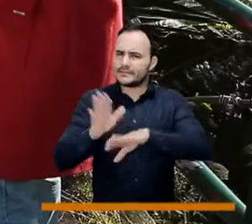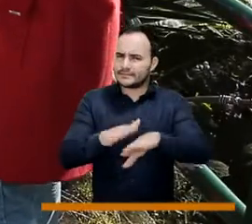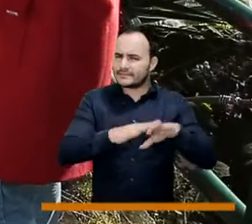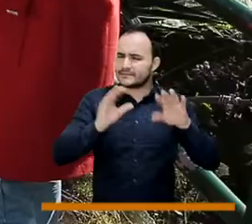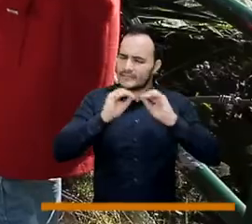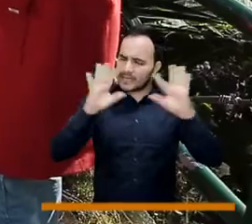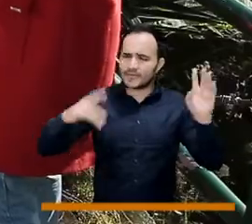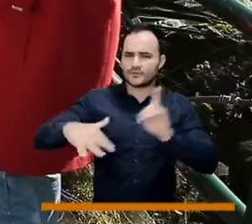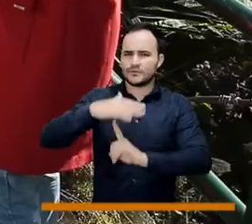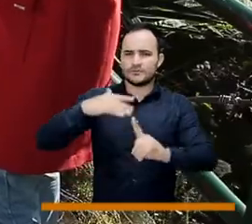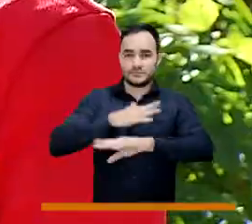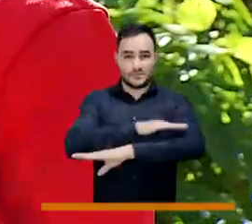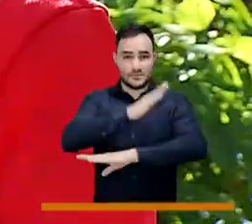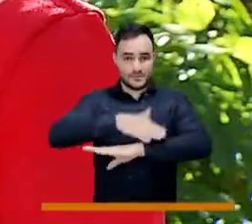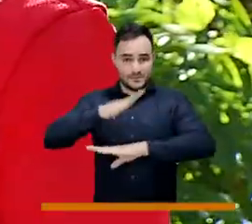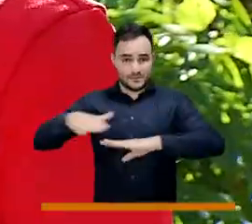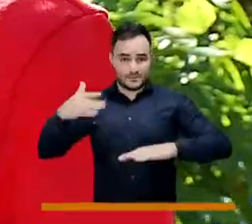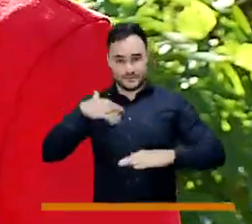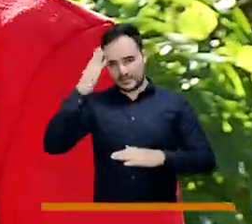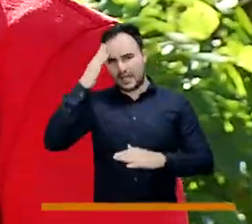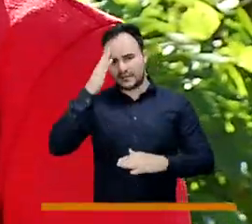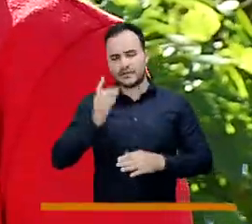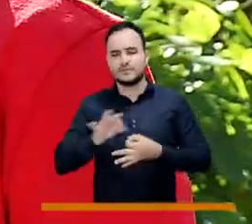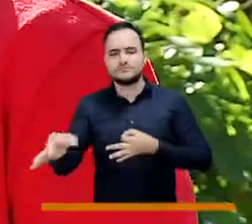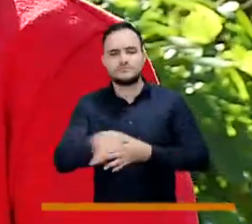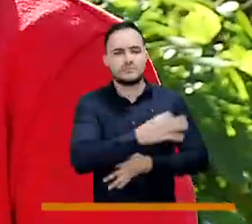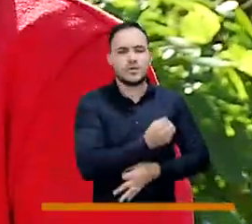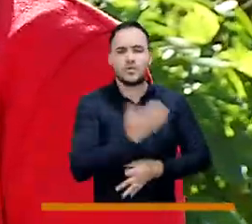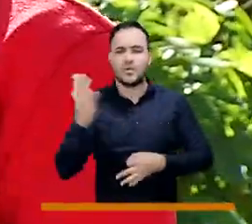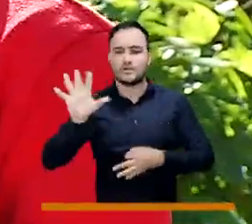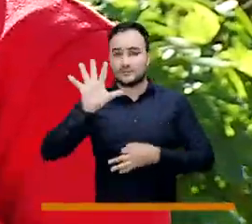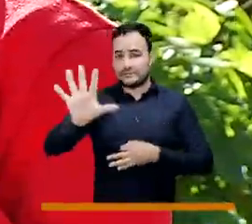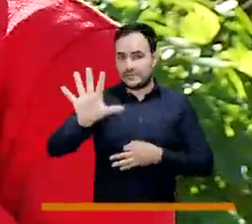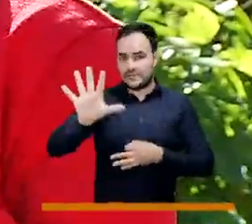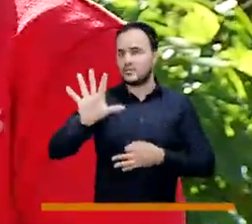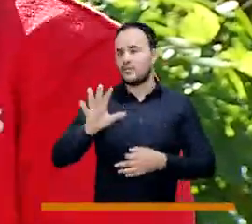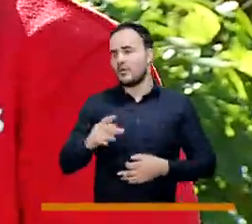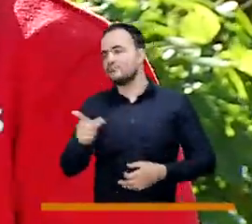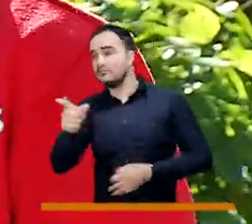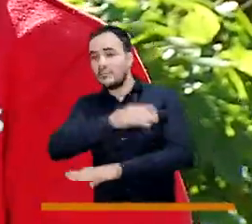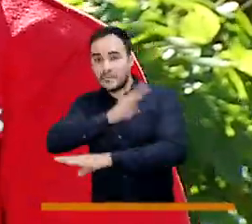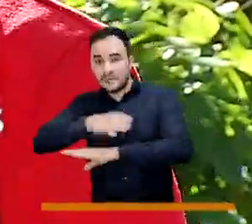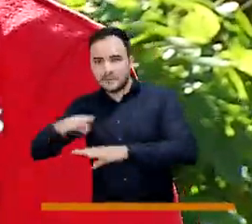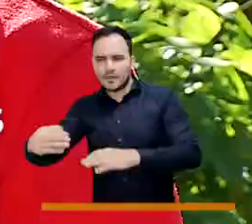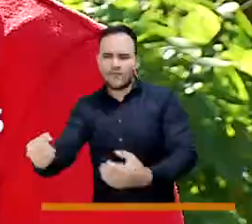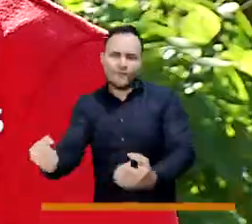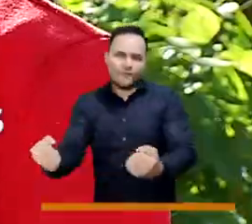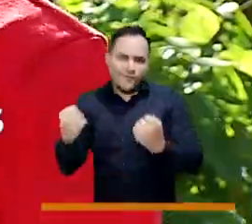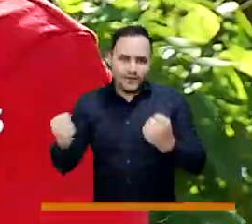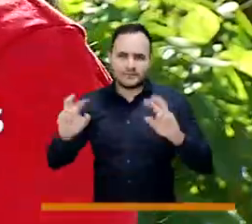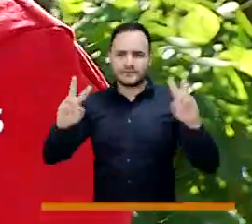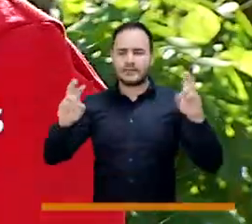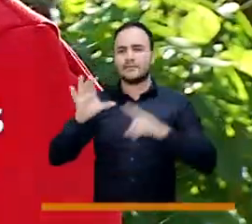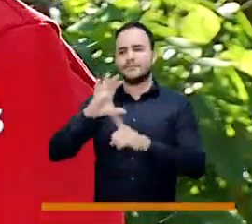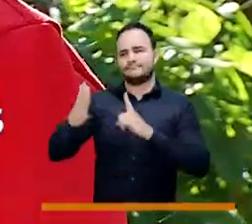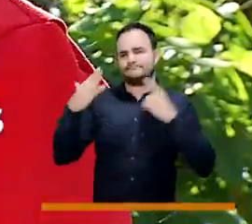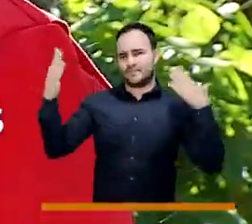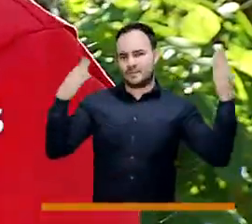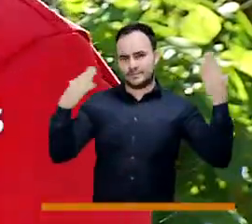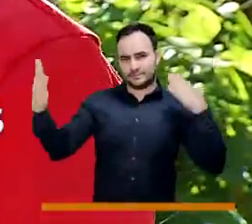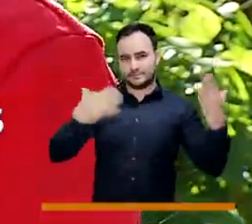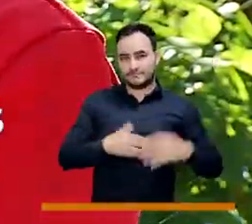en cuenta que Palmitas, que es uno de nuestros 5 corregimientos, tiene un potencial campesino grandísimo y, como lo decía